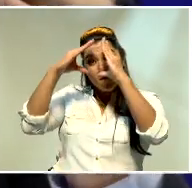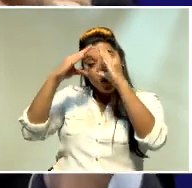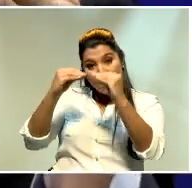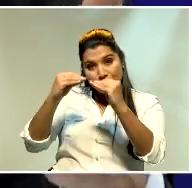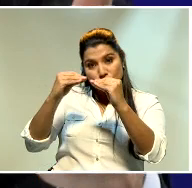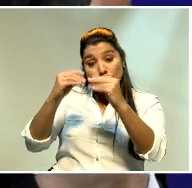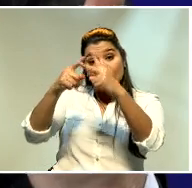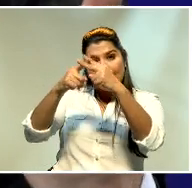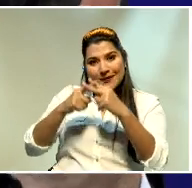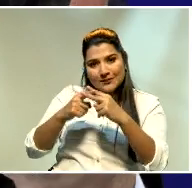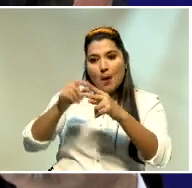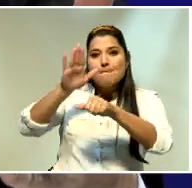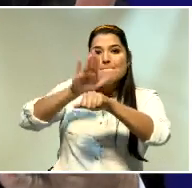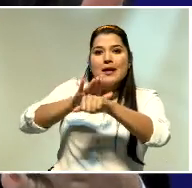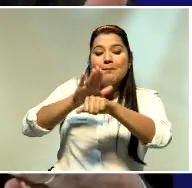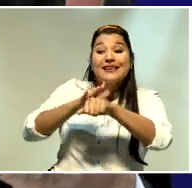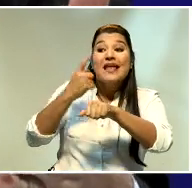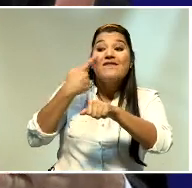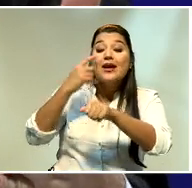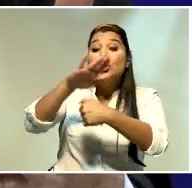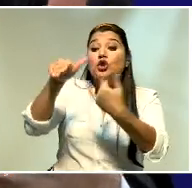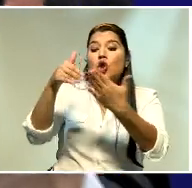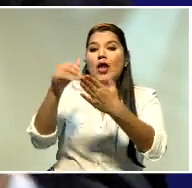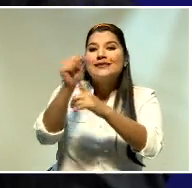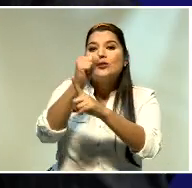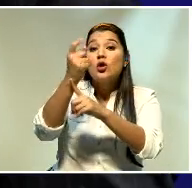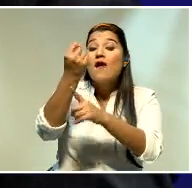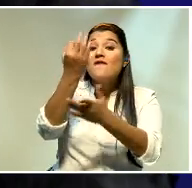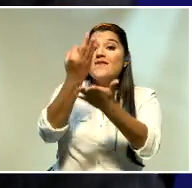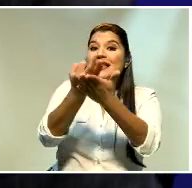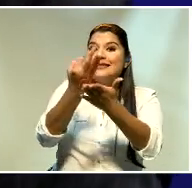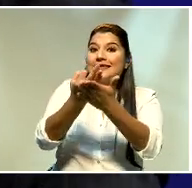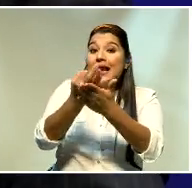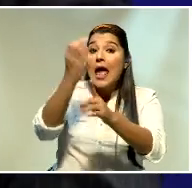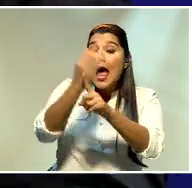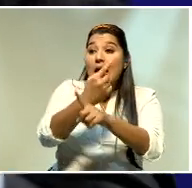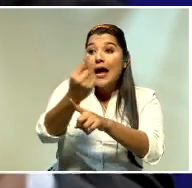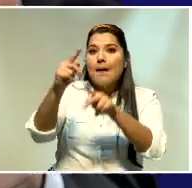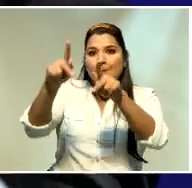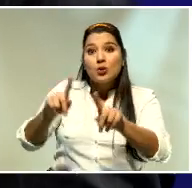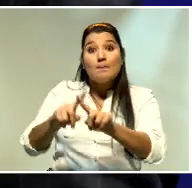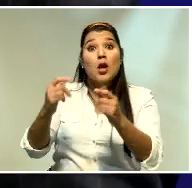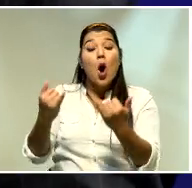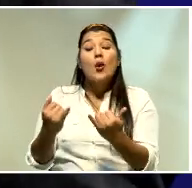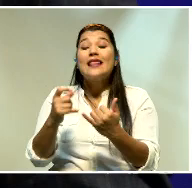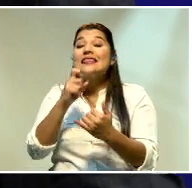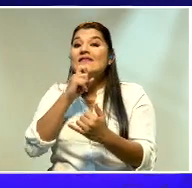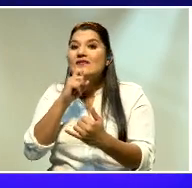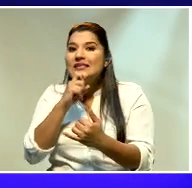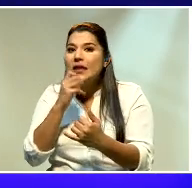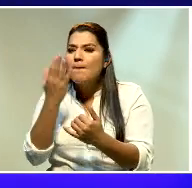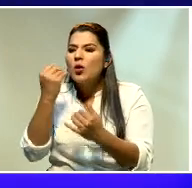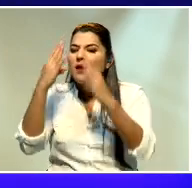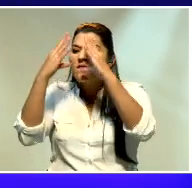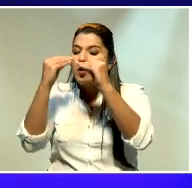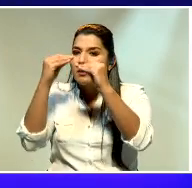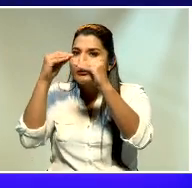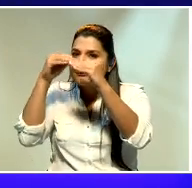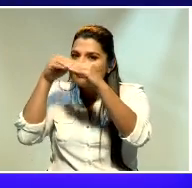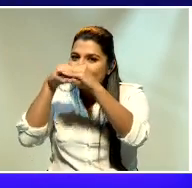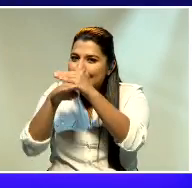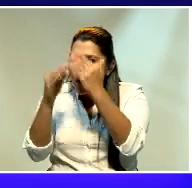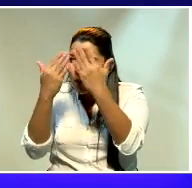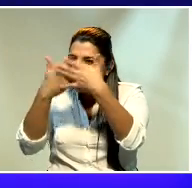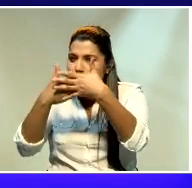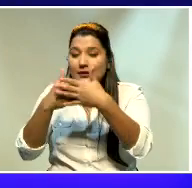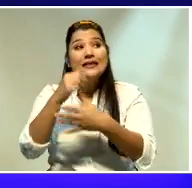mayor claridad todo el sistema financiero, pero hoy es difícil ver porque hay puntos opacos en el sistema. Hay puntos opacos, pero las tasas